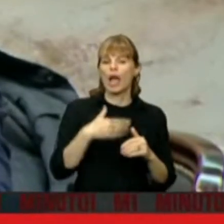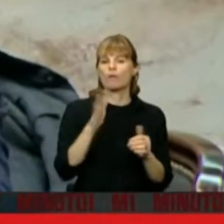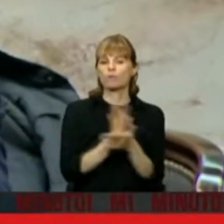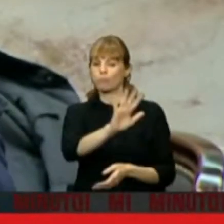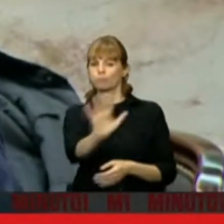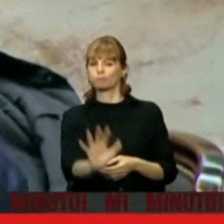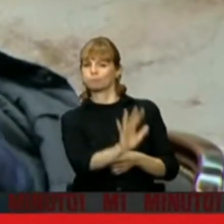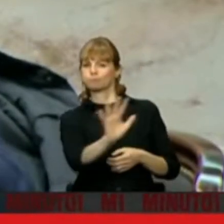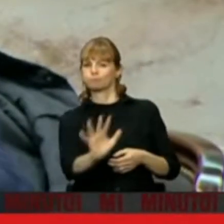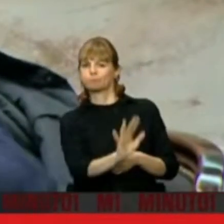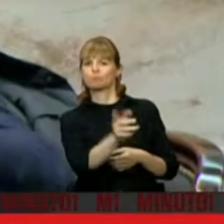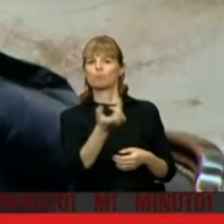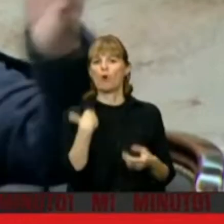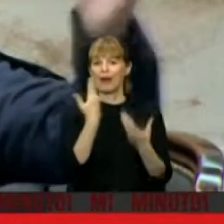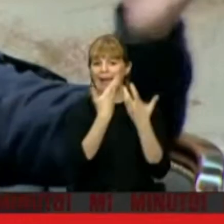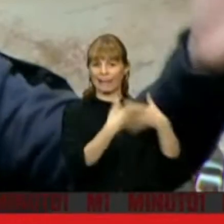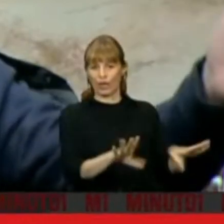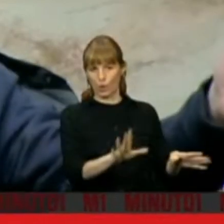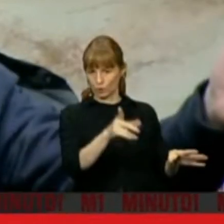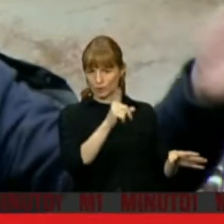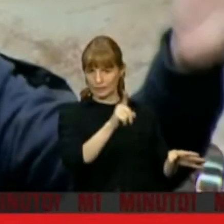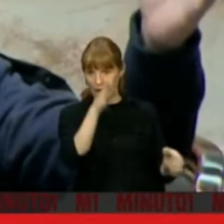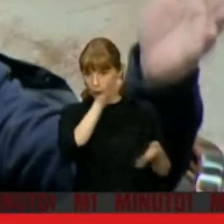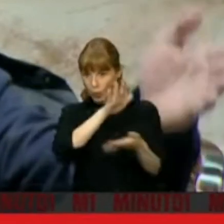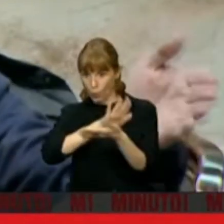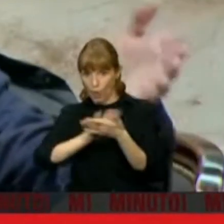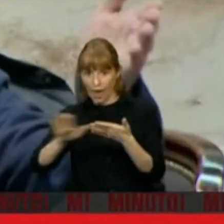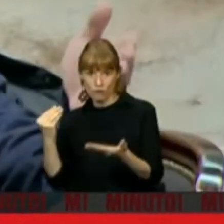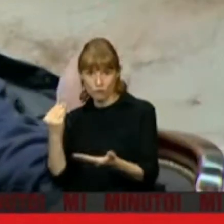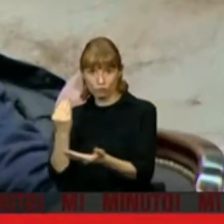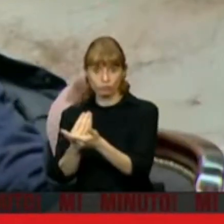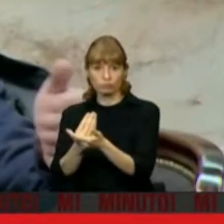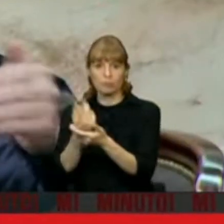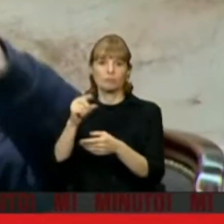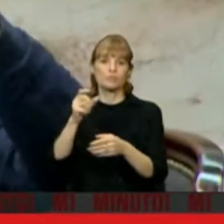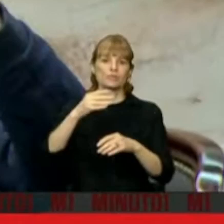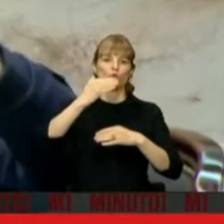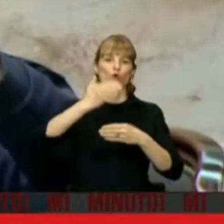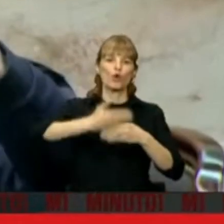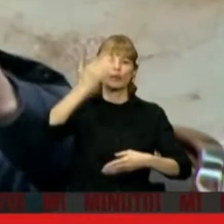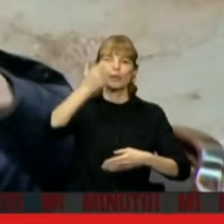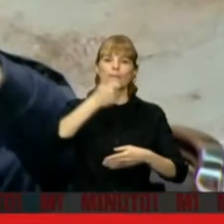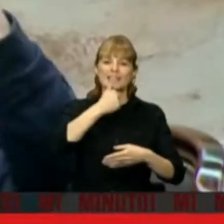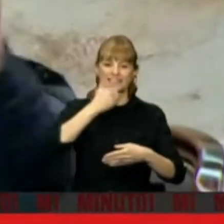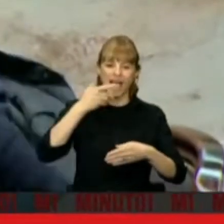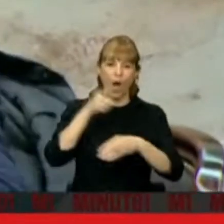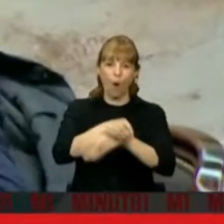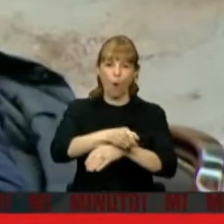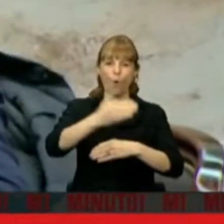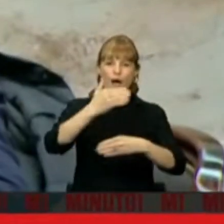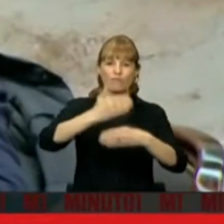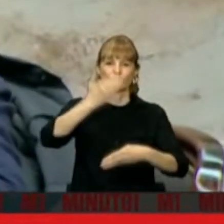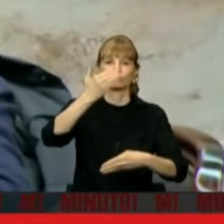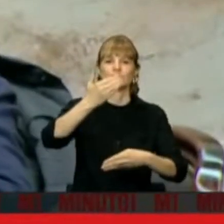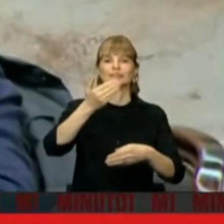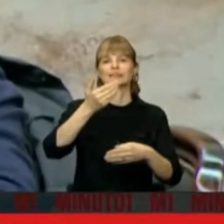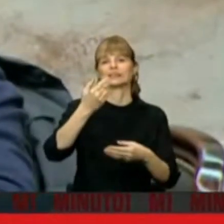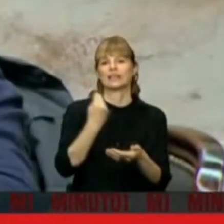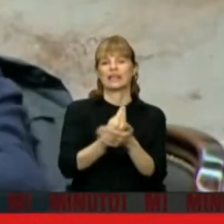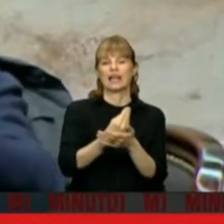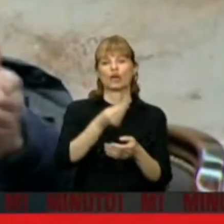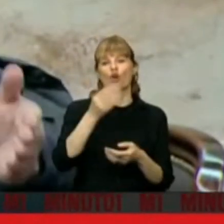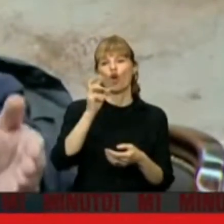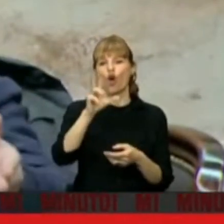de sospecha enorme porque hay una renuncia para asumir un cargo en la represa de Salto Grande, que es un cargo que se va a cobrar en dólares, de